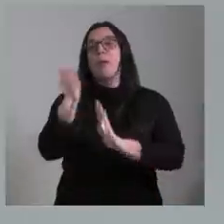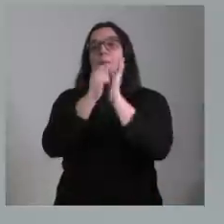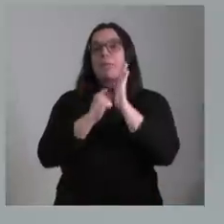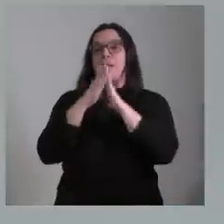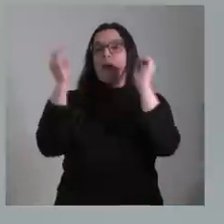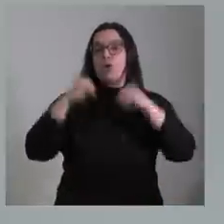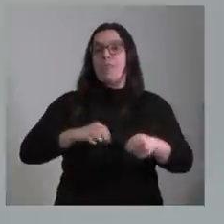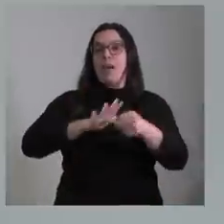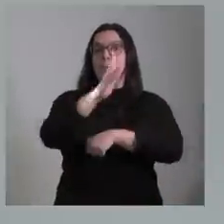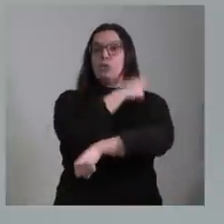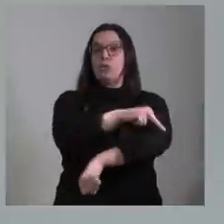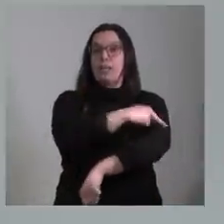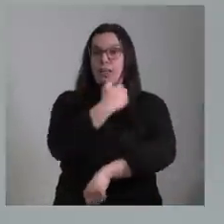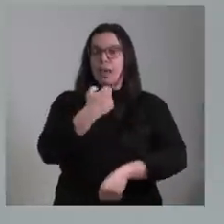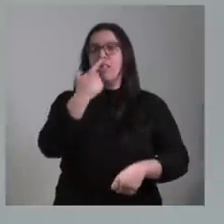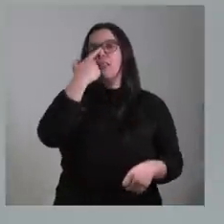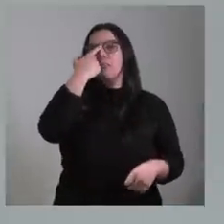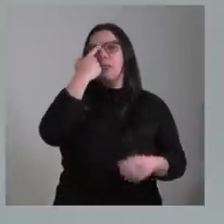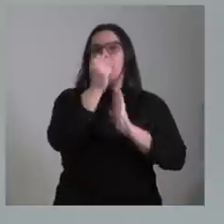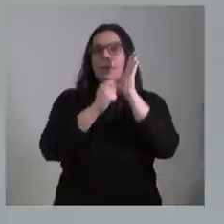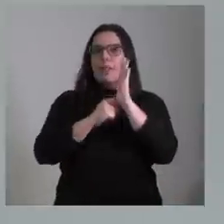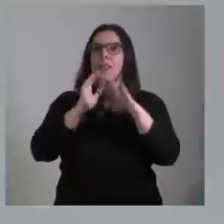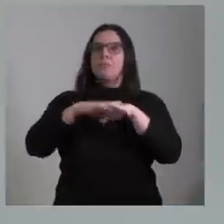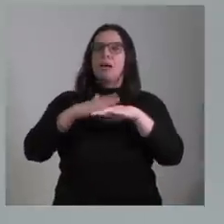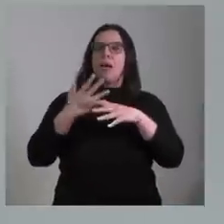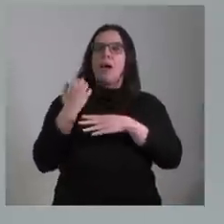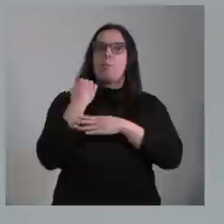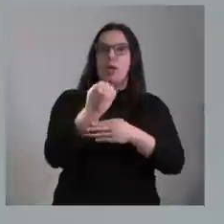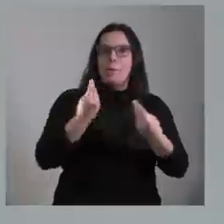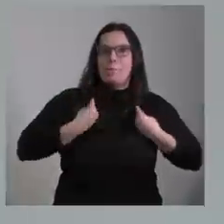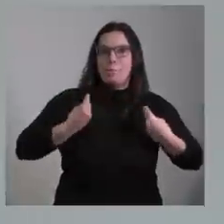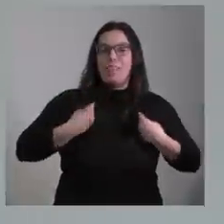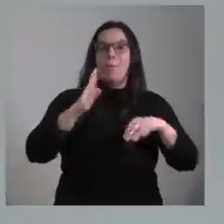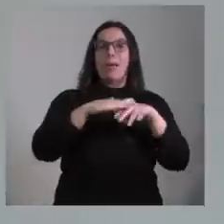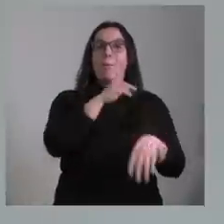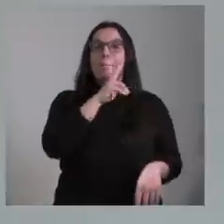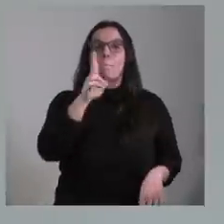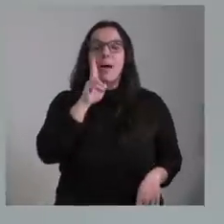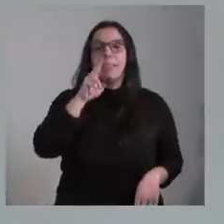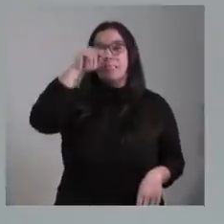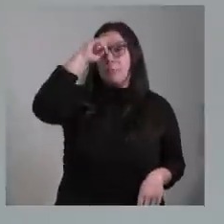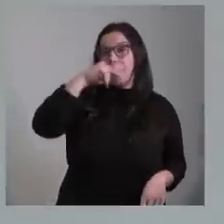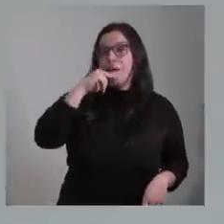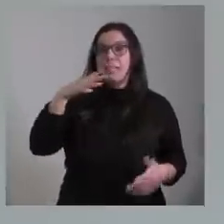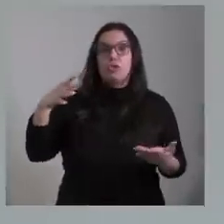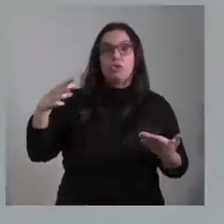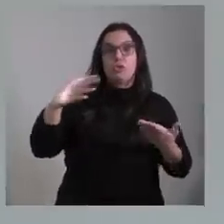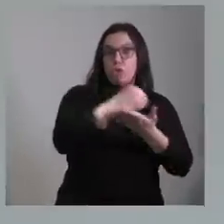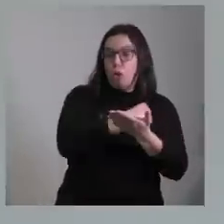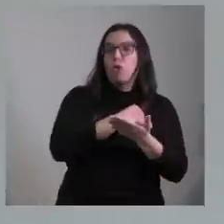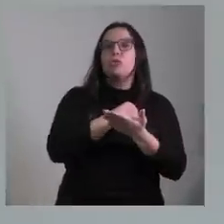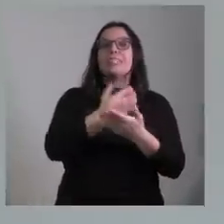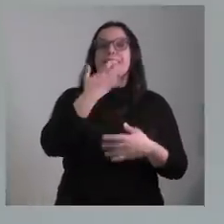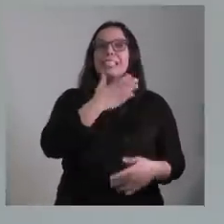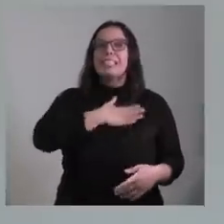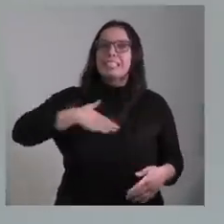acordado en el ámbito de la sanidad y son medidas provida para tratar de que todas las madres todos los padres padres y madres que